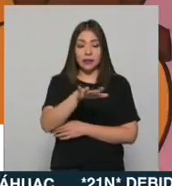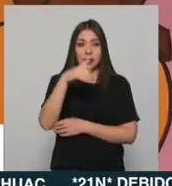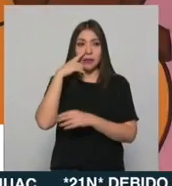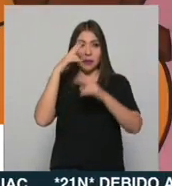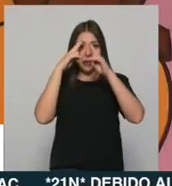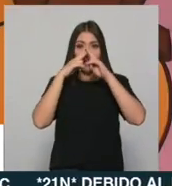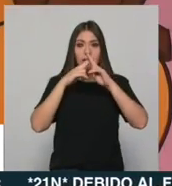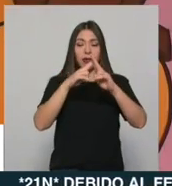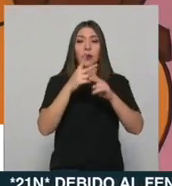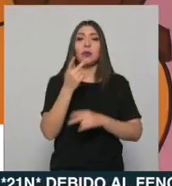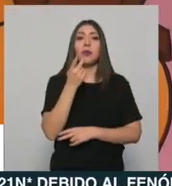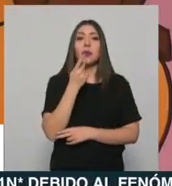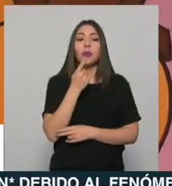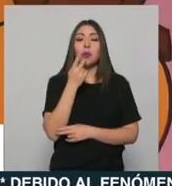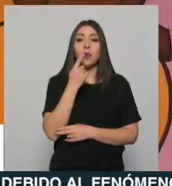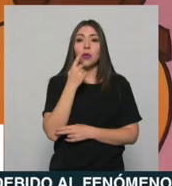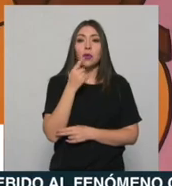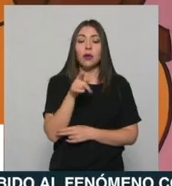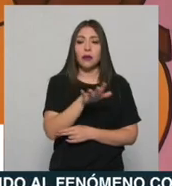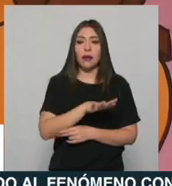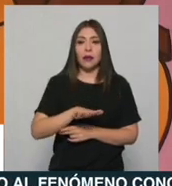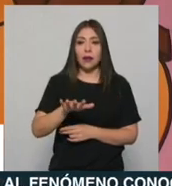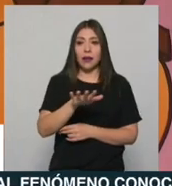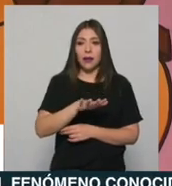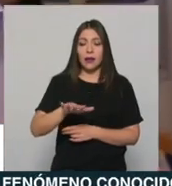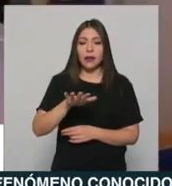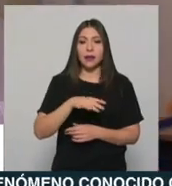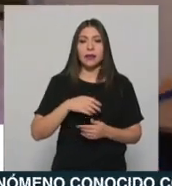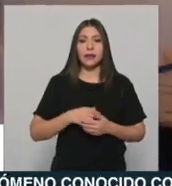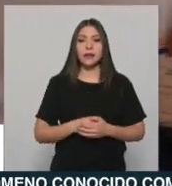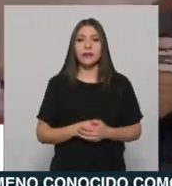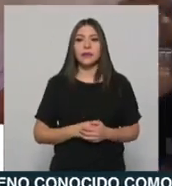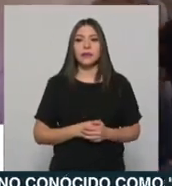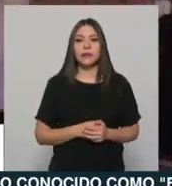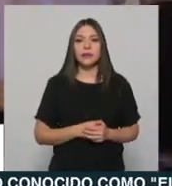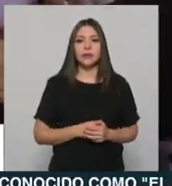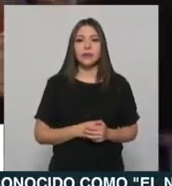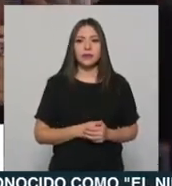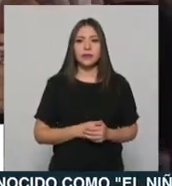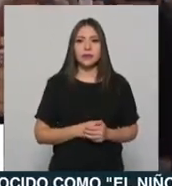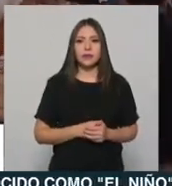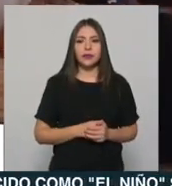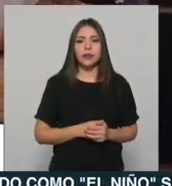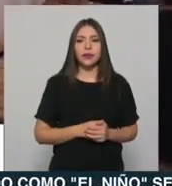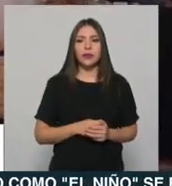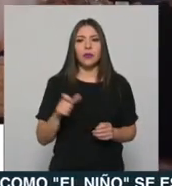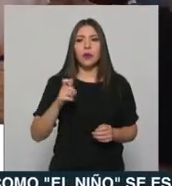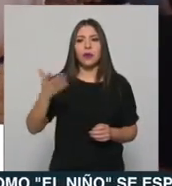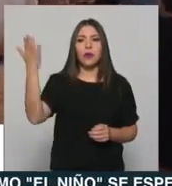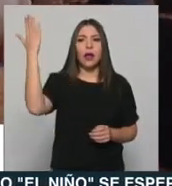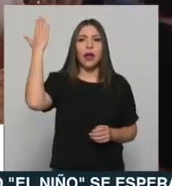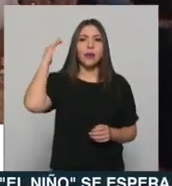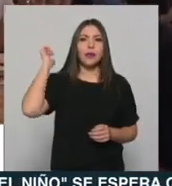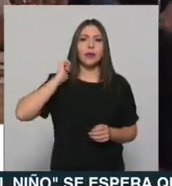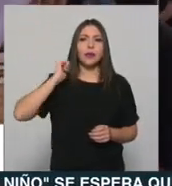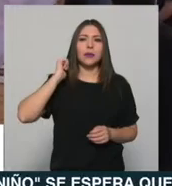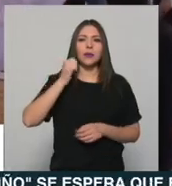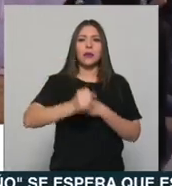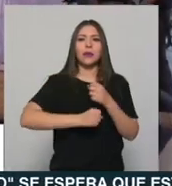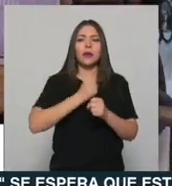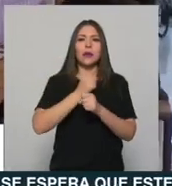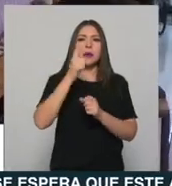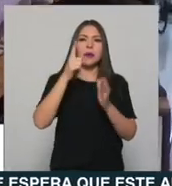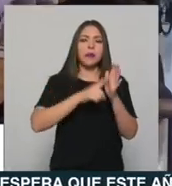la pulquería Sal Si Puedes y la familia Burrón, es por ejemplo que en las épocas de los 60, 70